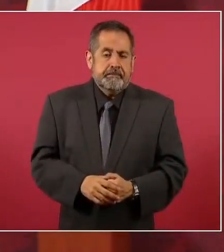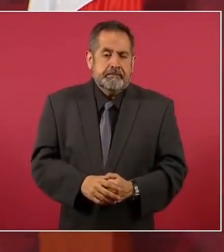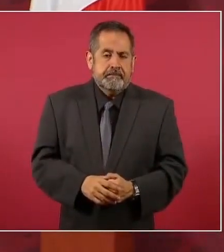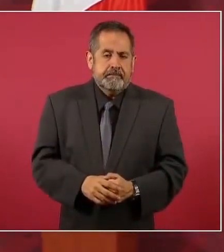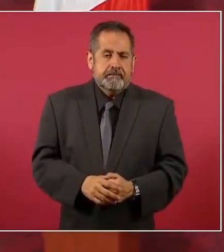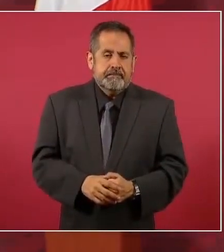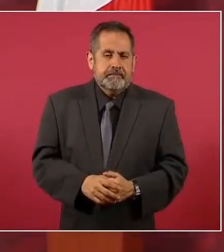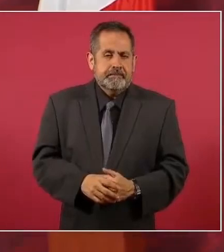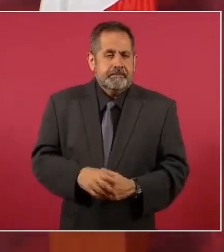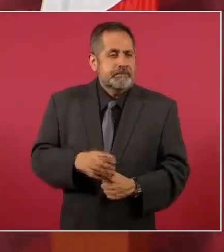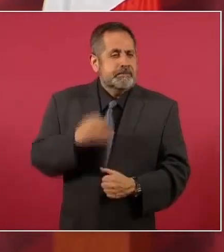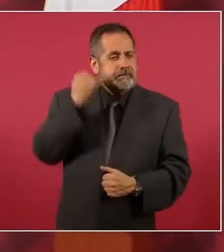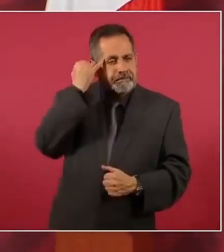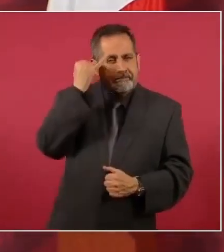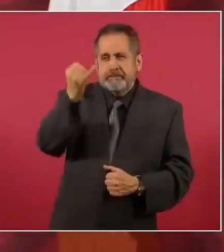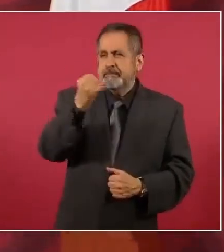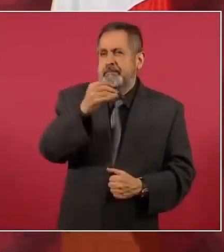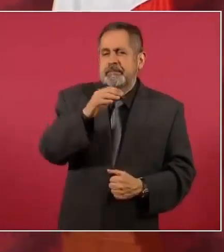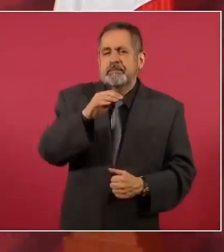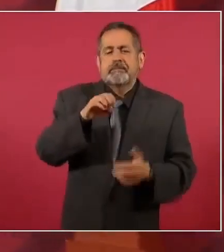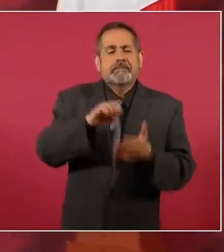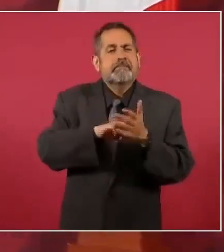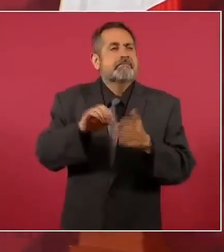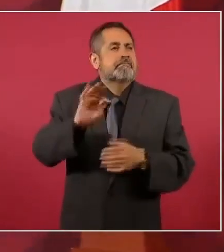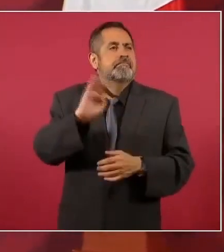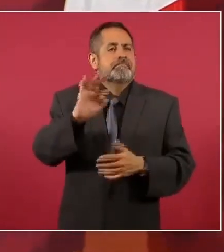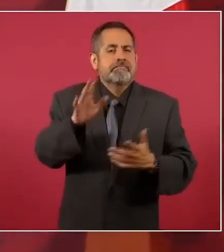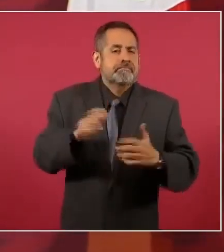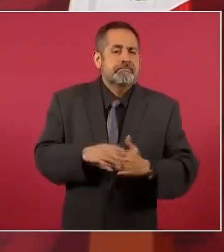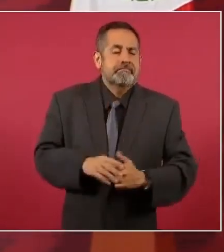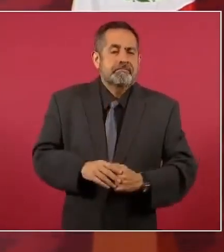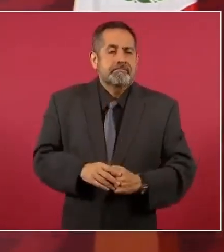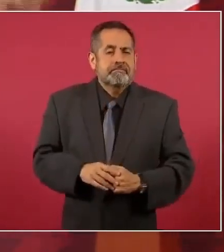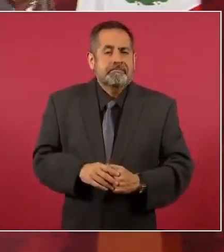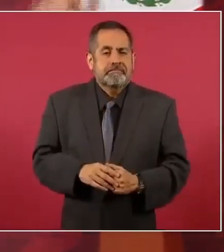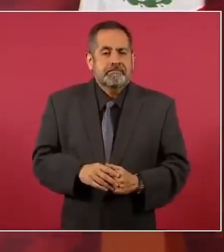una ciudadana, un ciudadano que dice que